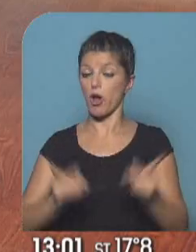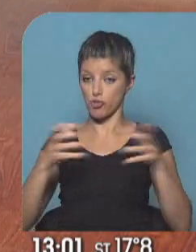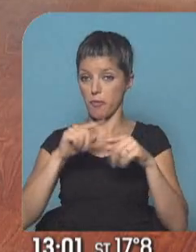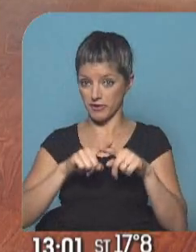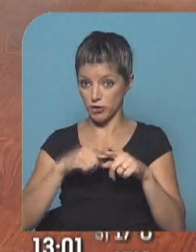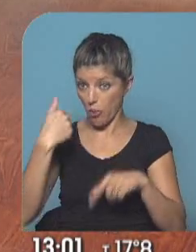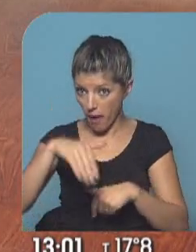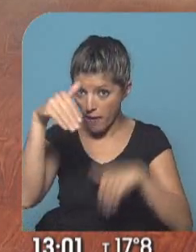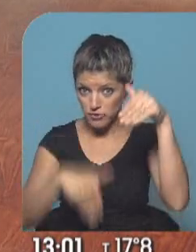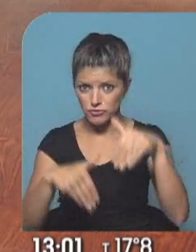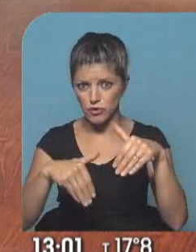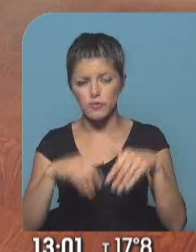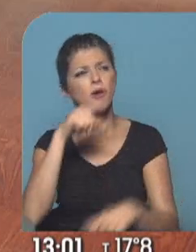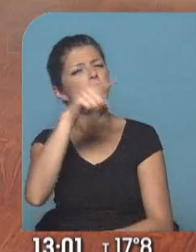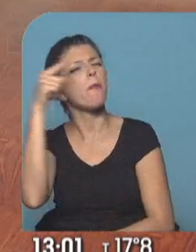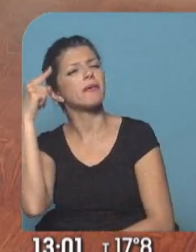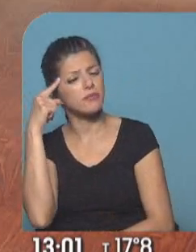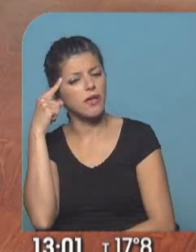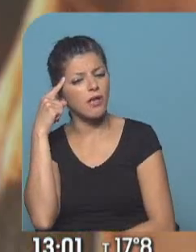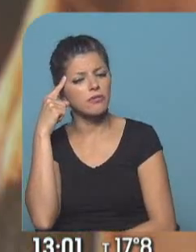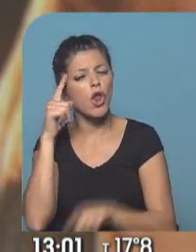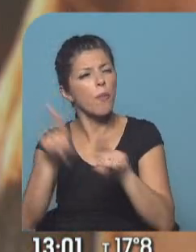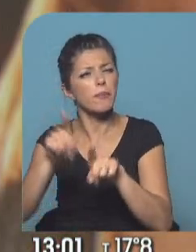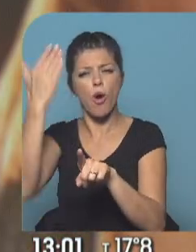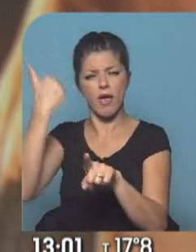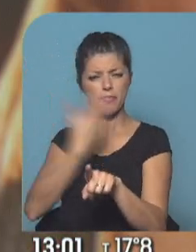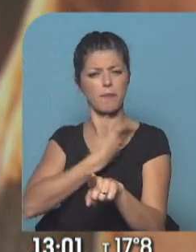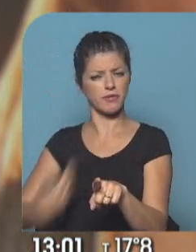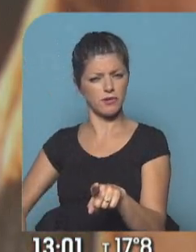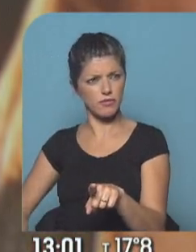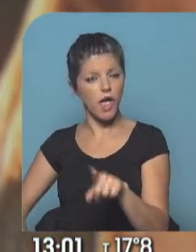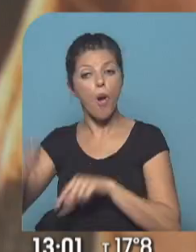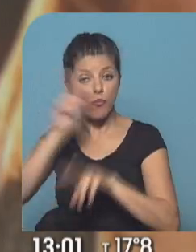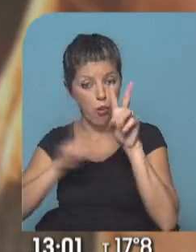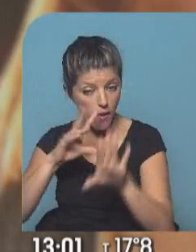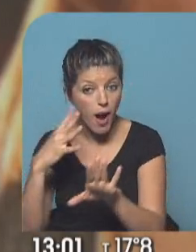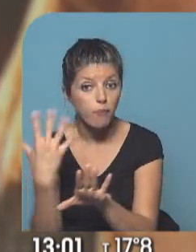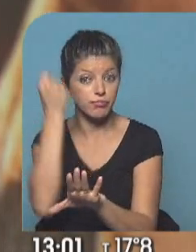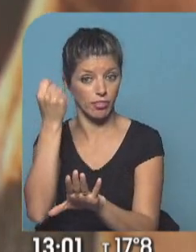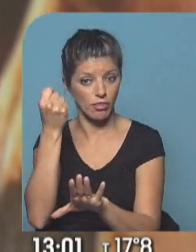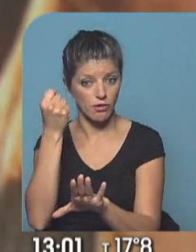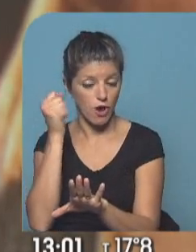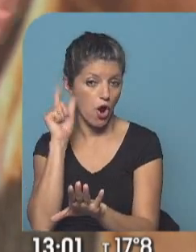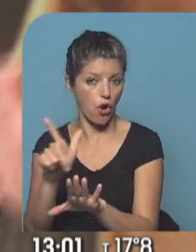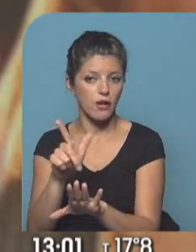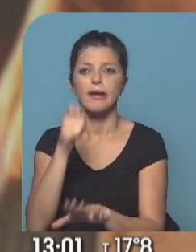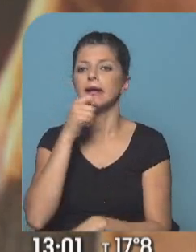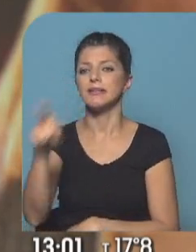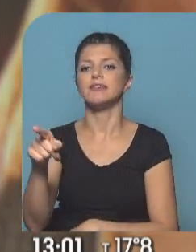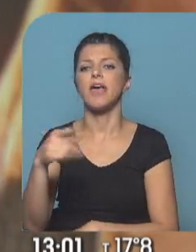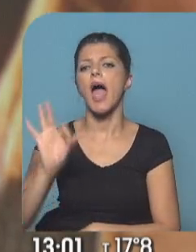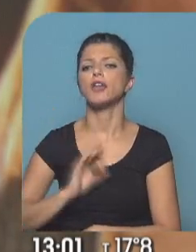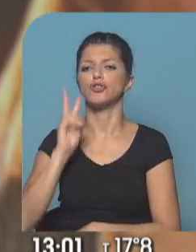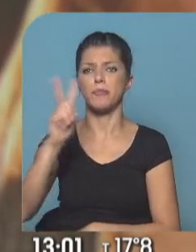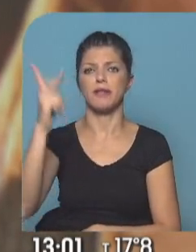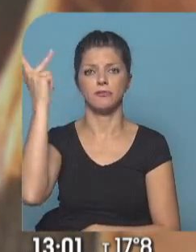elecciones. ¿A vos te parece que al final puede ocurrir lo que el mismo Maduro quería que ocurriera, que es que todo esto se resuelva en 2018 cuando se